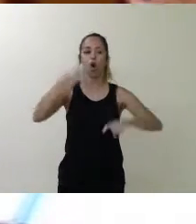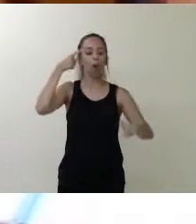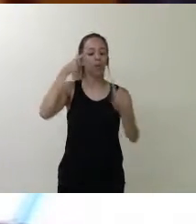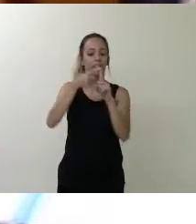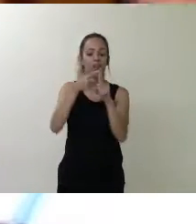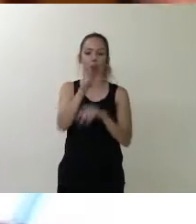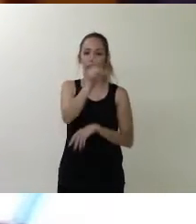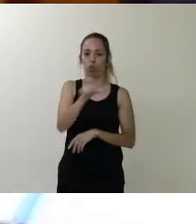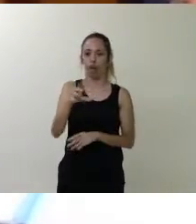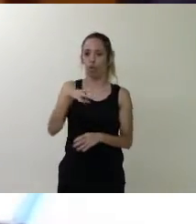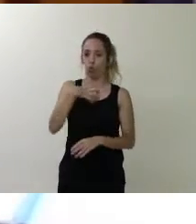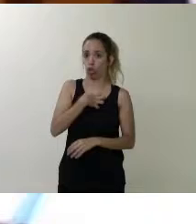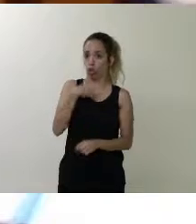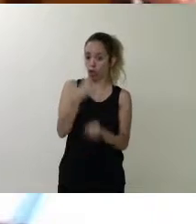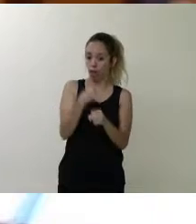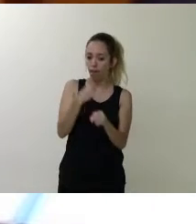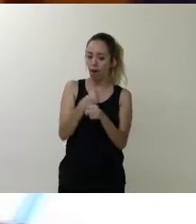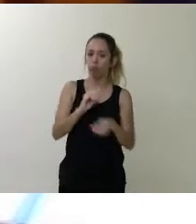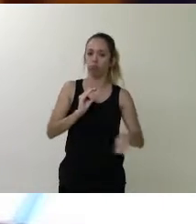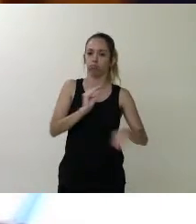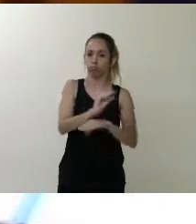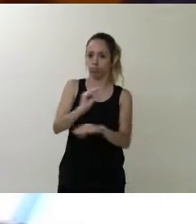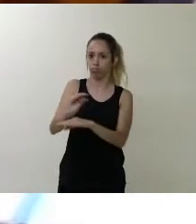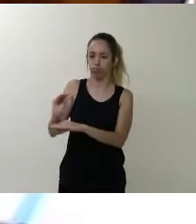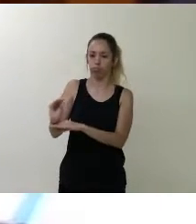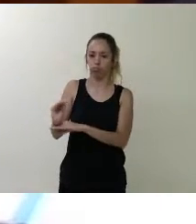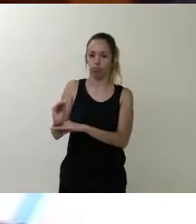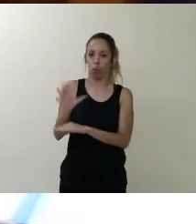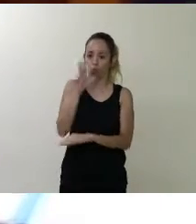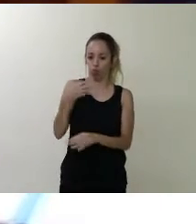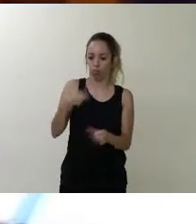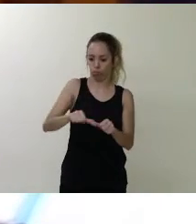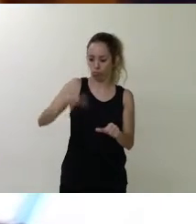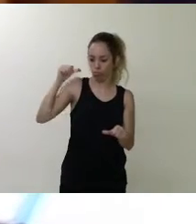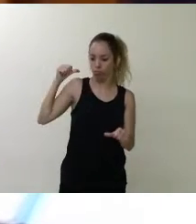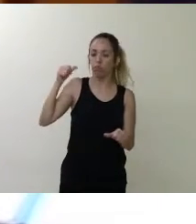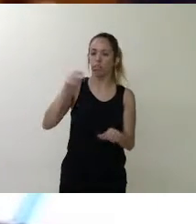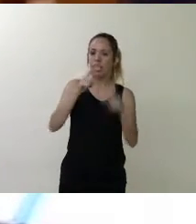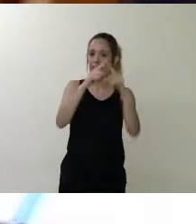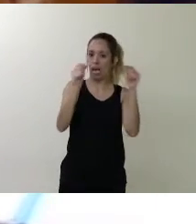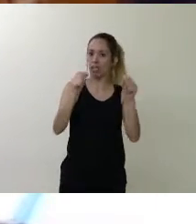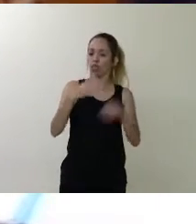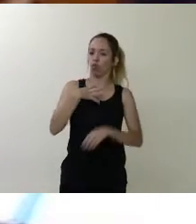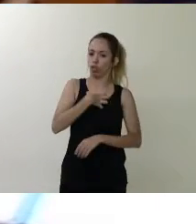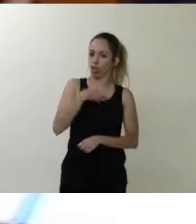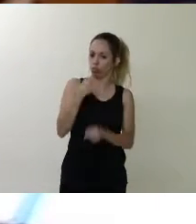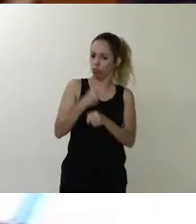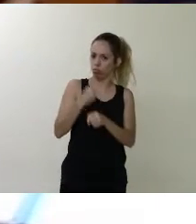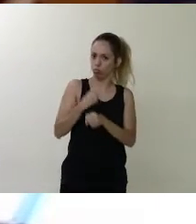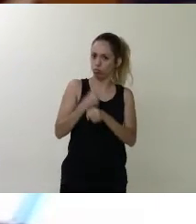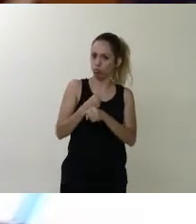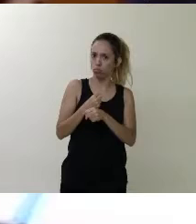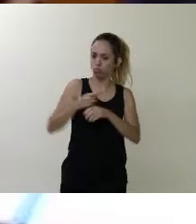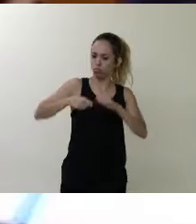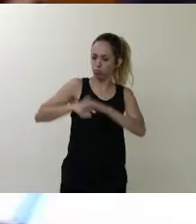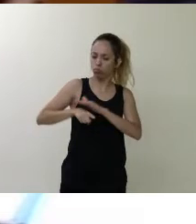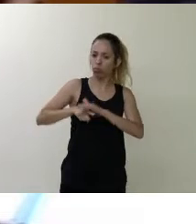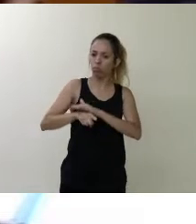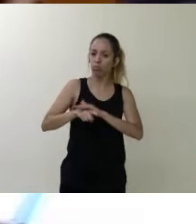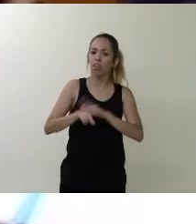de un funcionario que ha sido, vamos a decir así, prestado por parte del IAS a unas labores